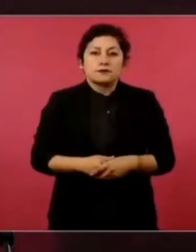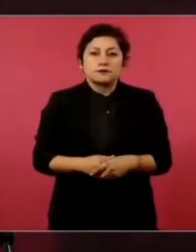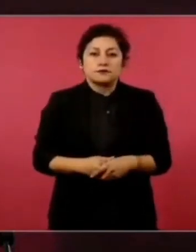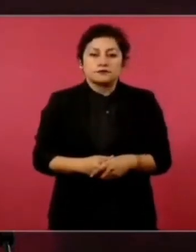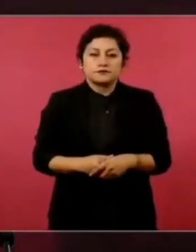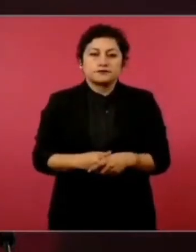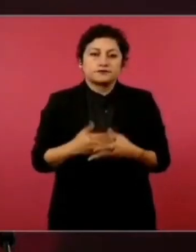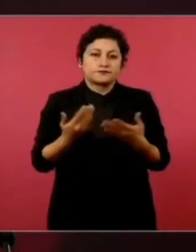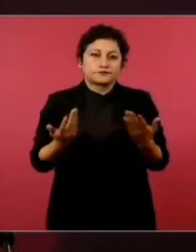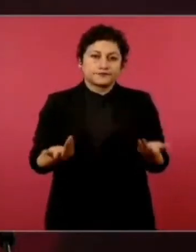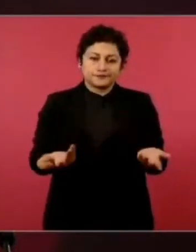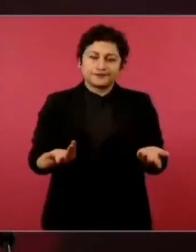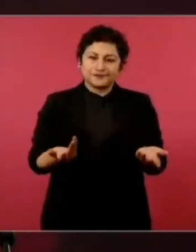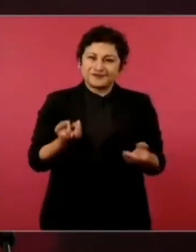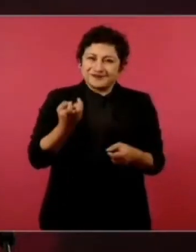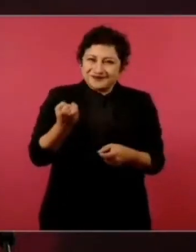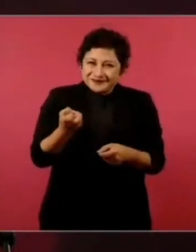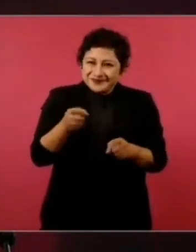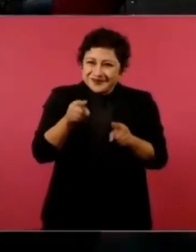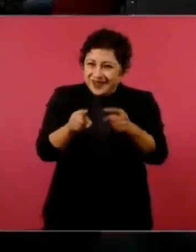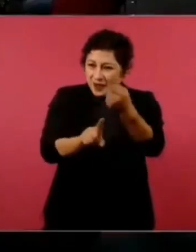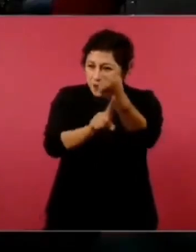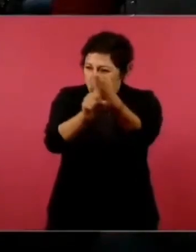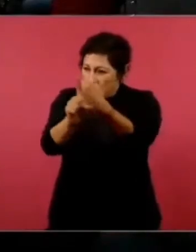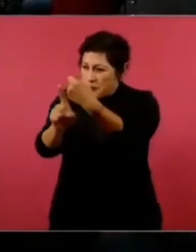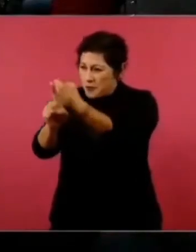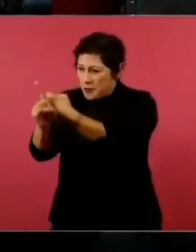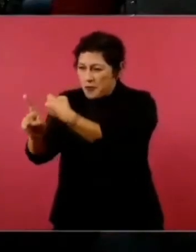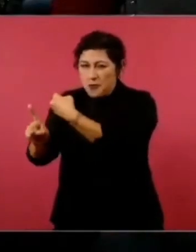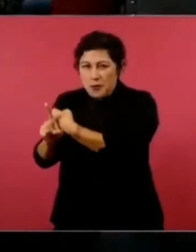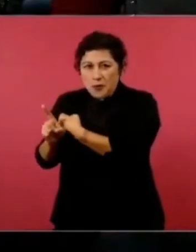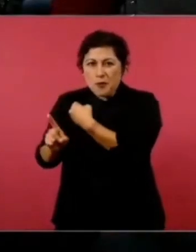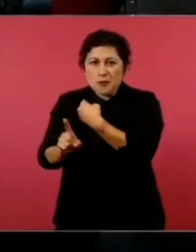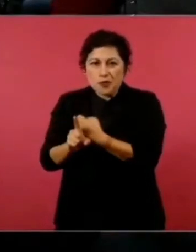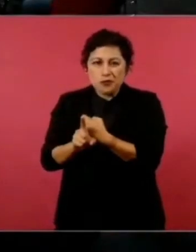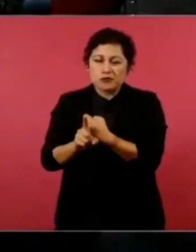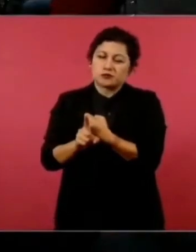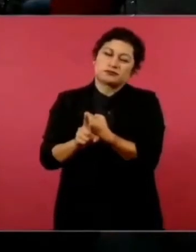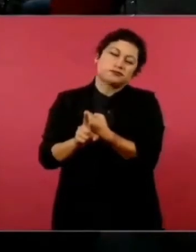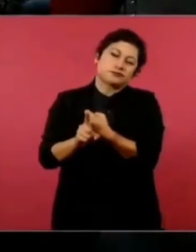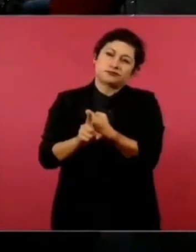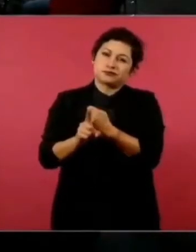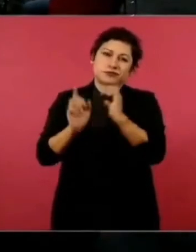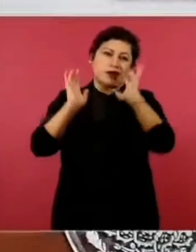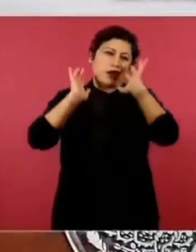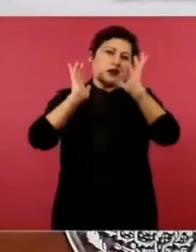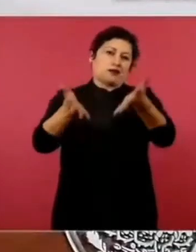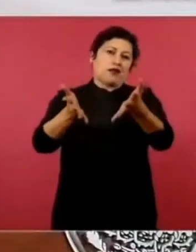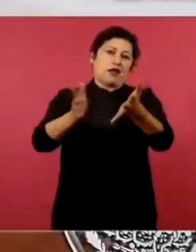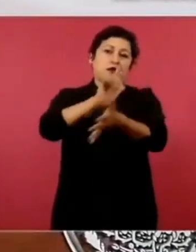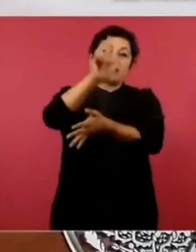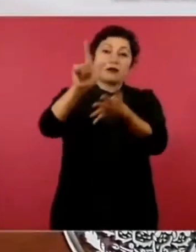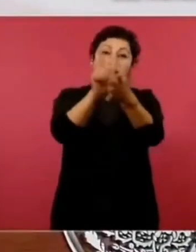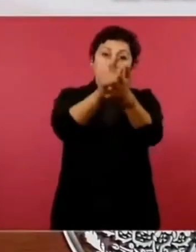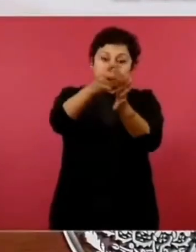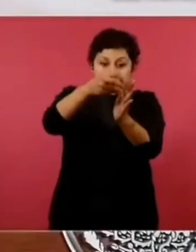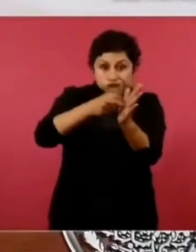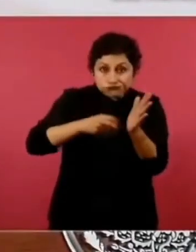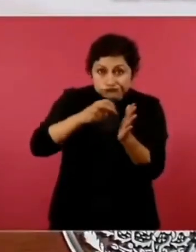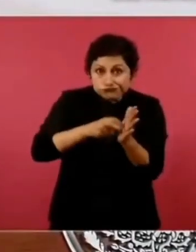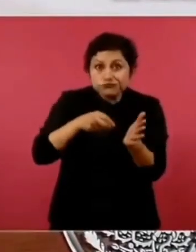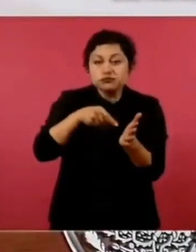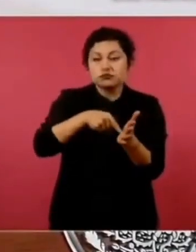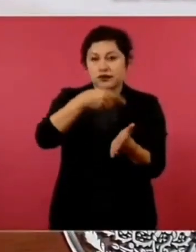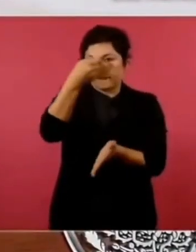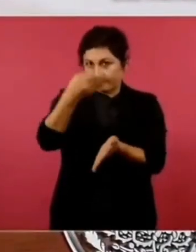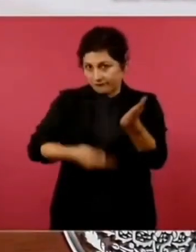Entonces sí es importante la reforma al Poder